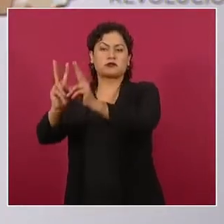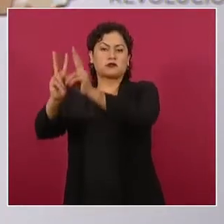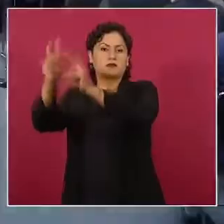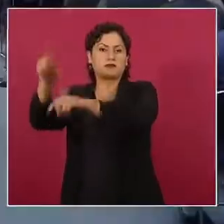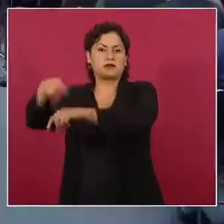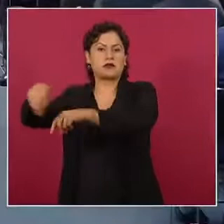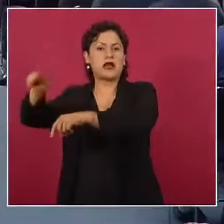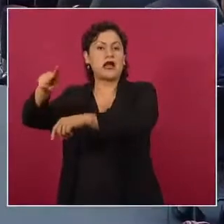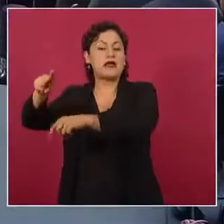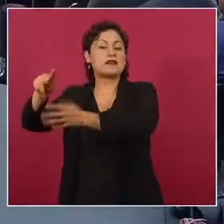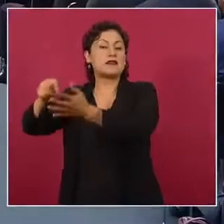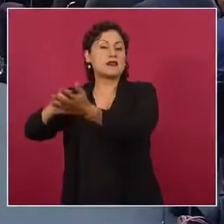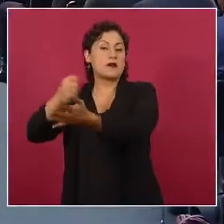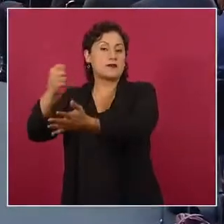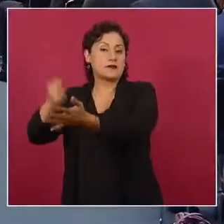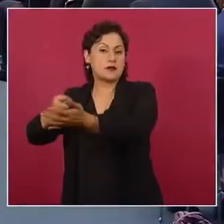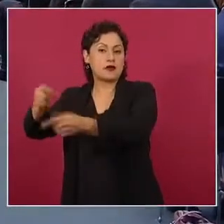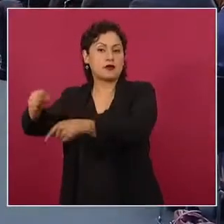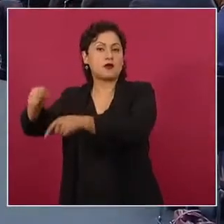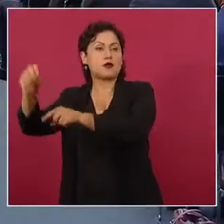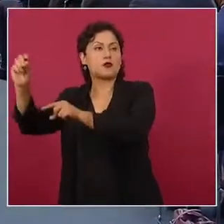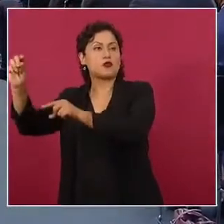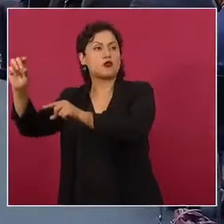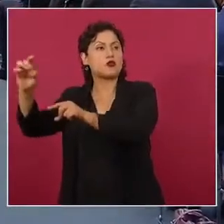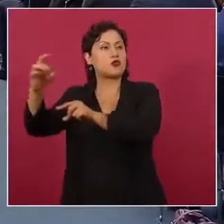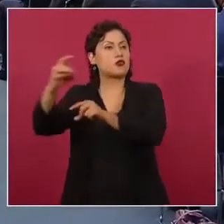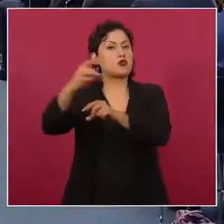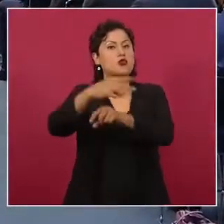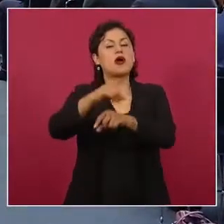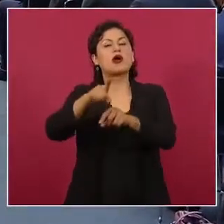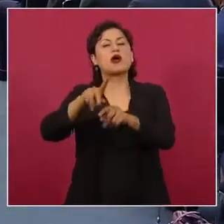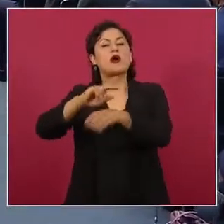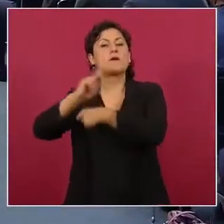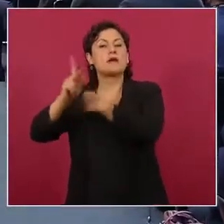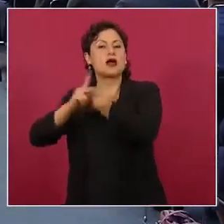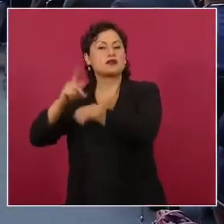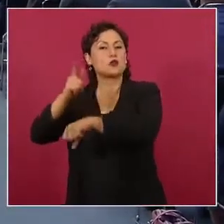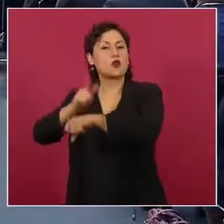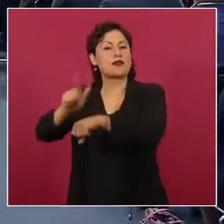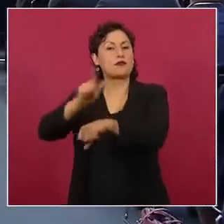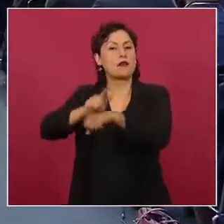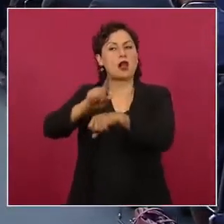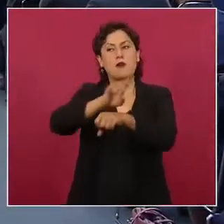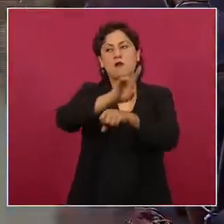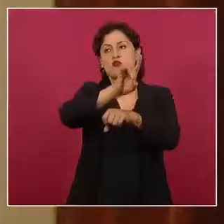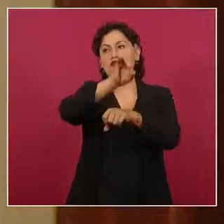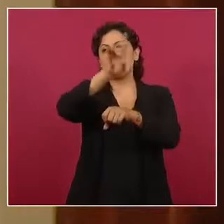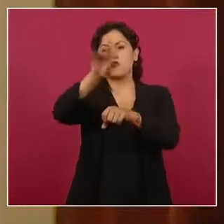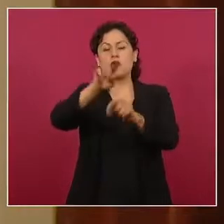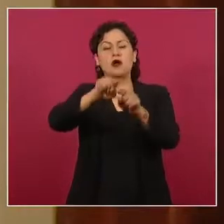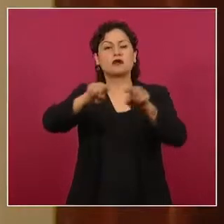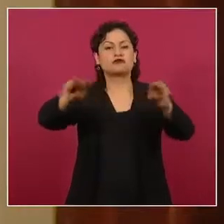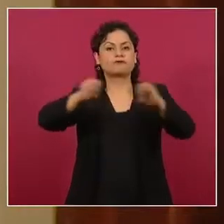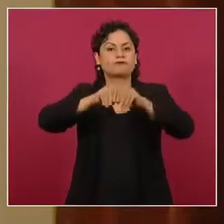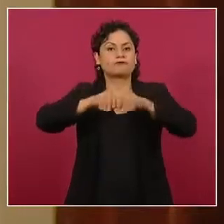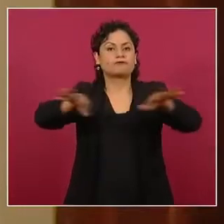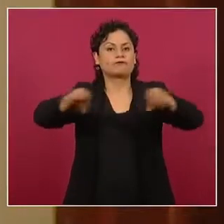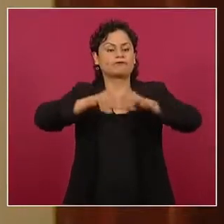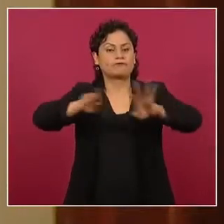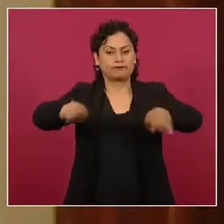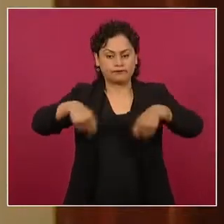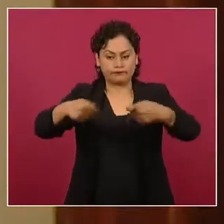esa energía y venderla a Guatemala. ¿Y quién pagaba los costos de